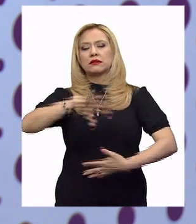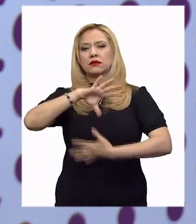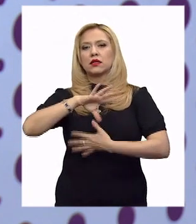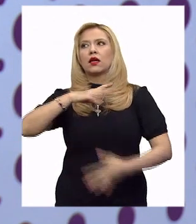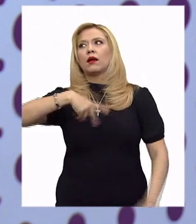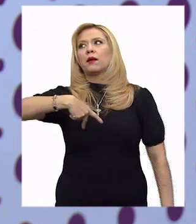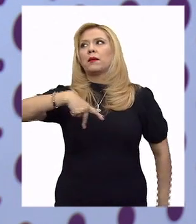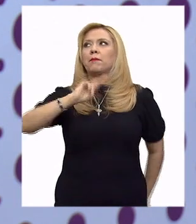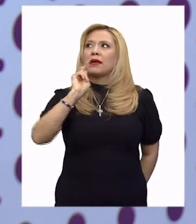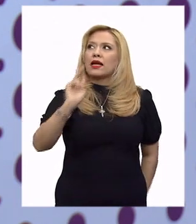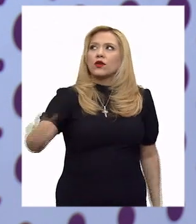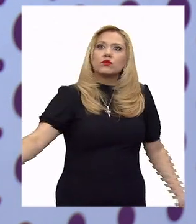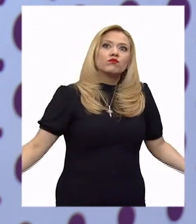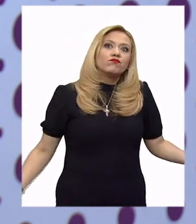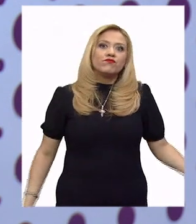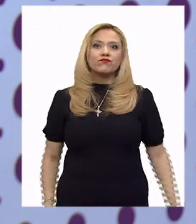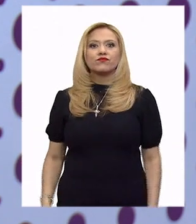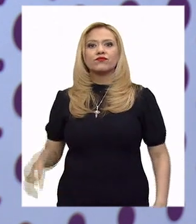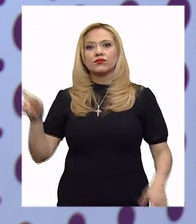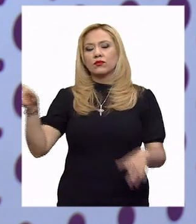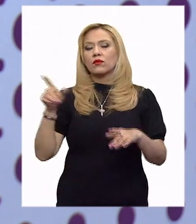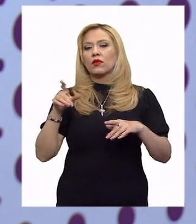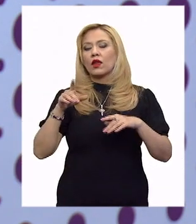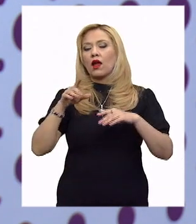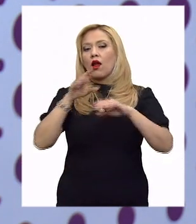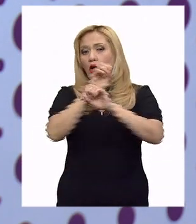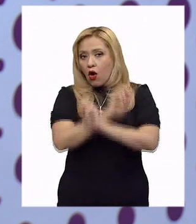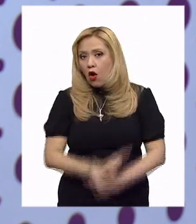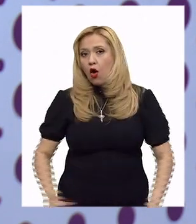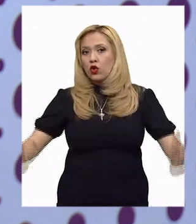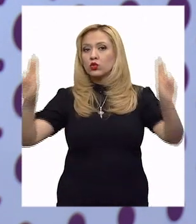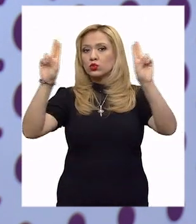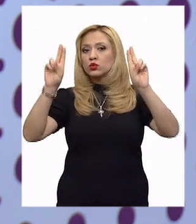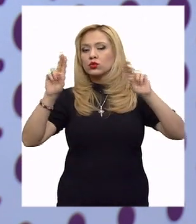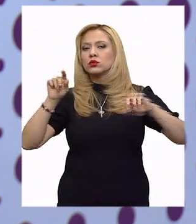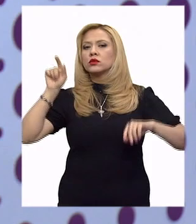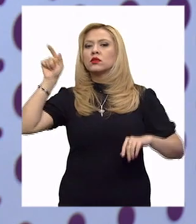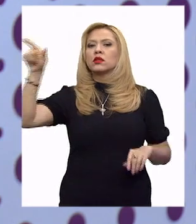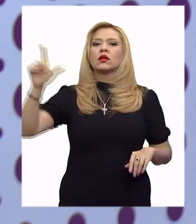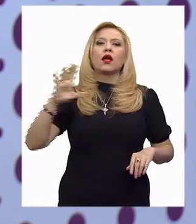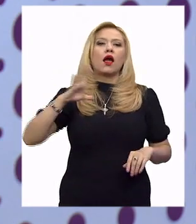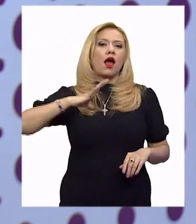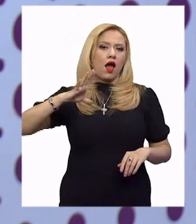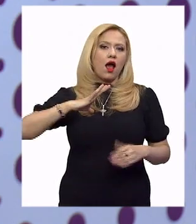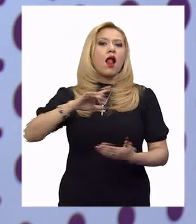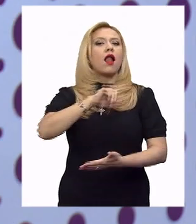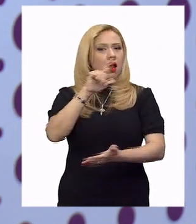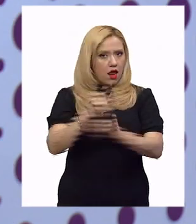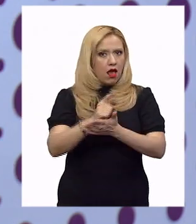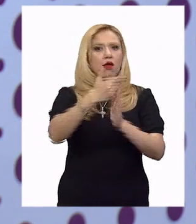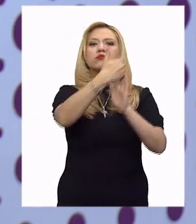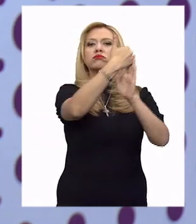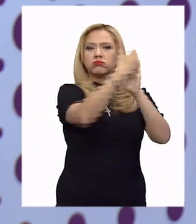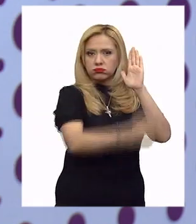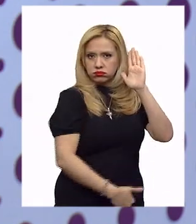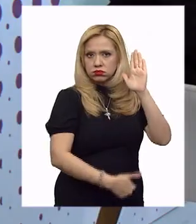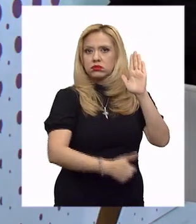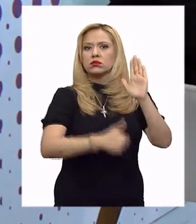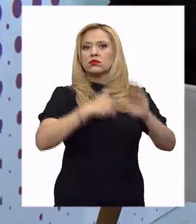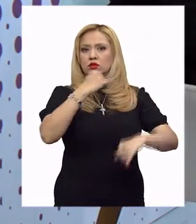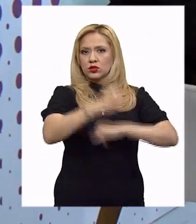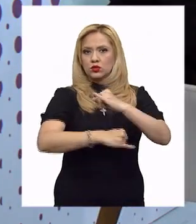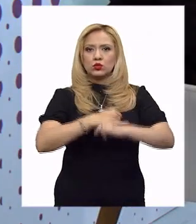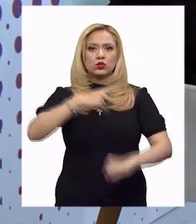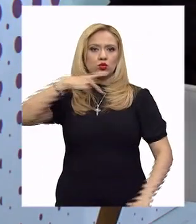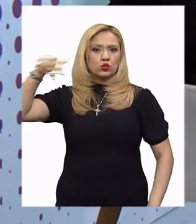la cuestión de Naciones Unidas está también justo esta Convención de Naciones Unidas en contra de la corrupción. Esto es